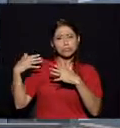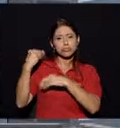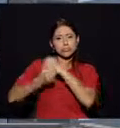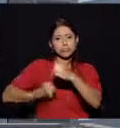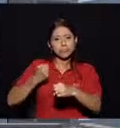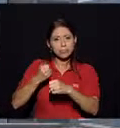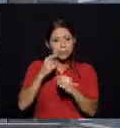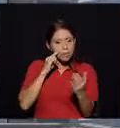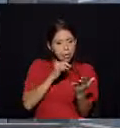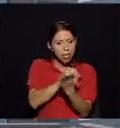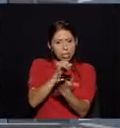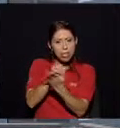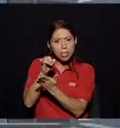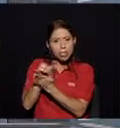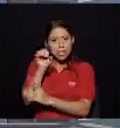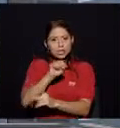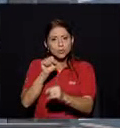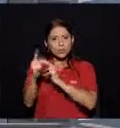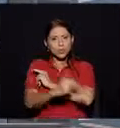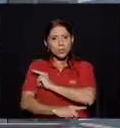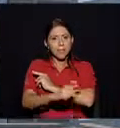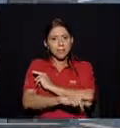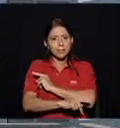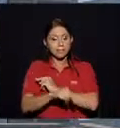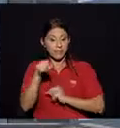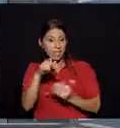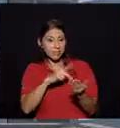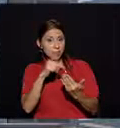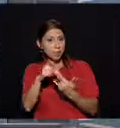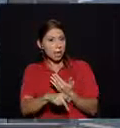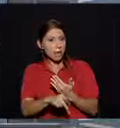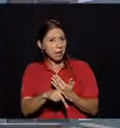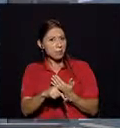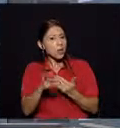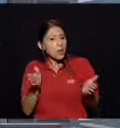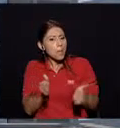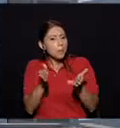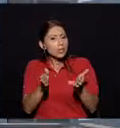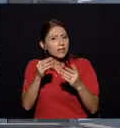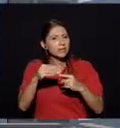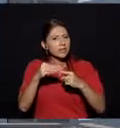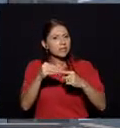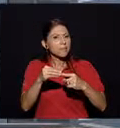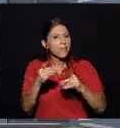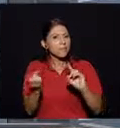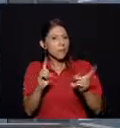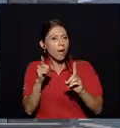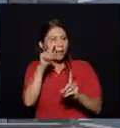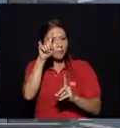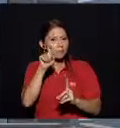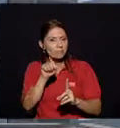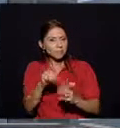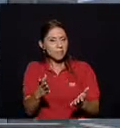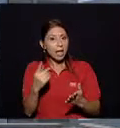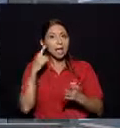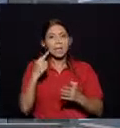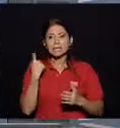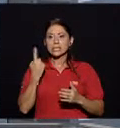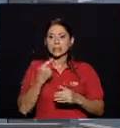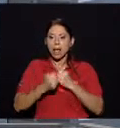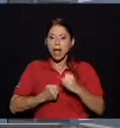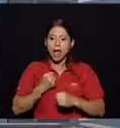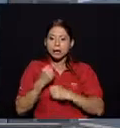es la motivación principal que tiene este programa para llevar a cabo esta evaluación sistemáticamente año